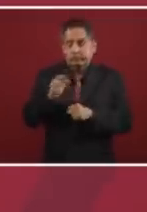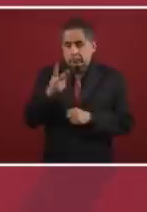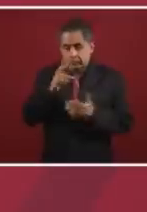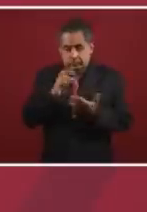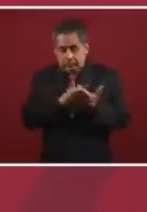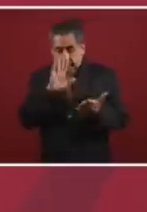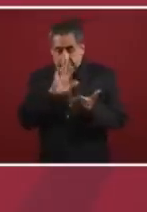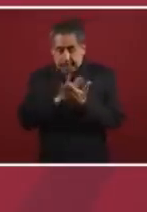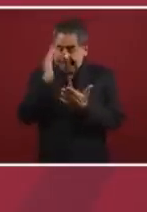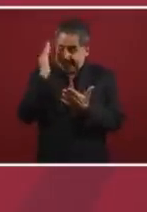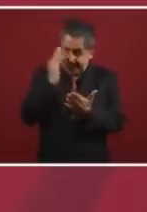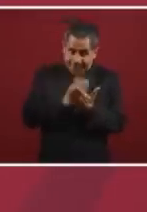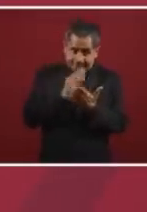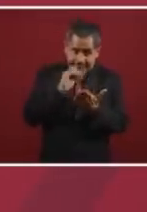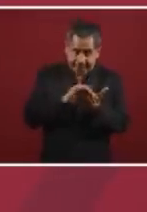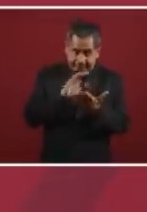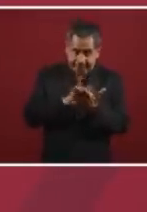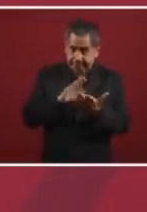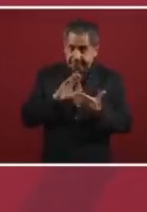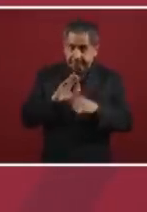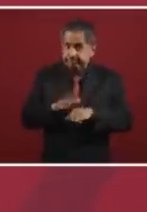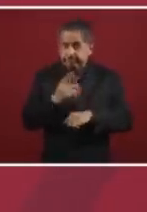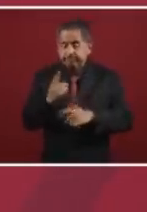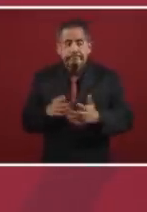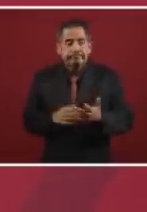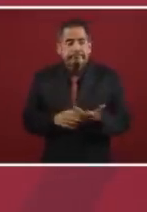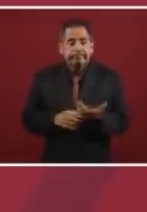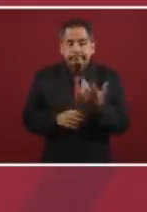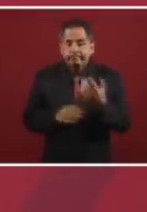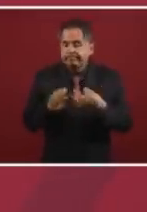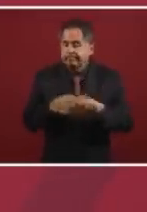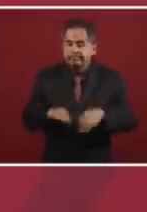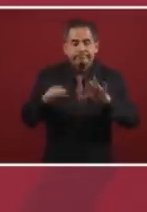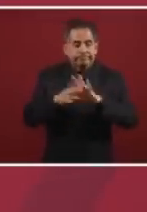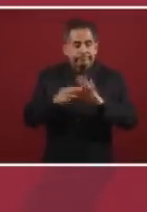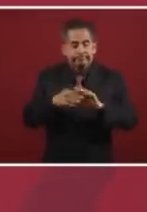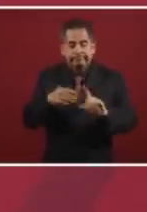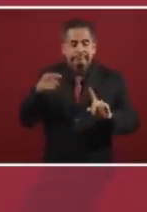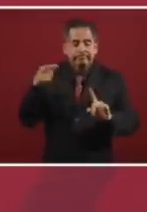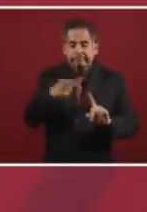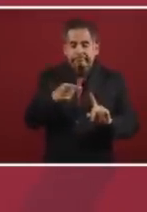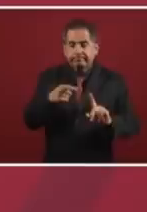establecido porque esto es muy importante